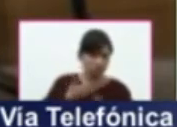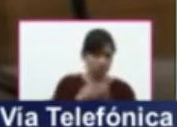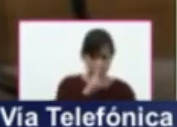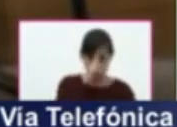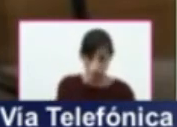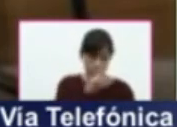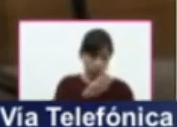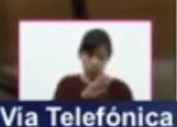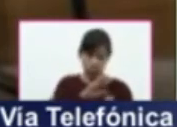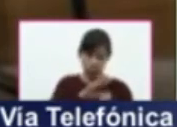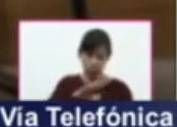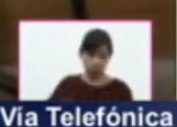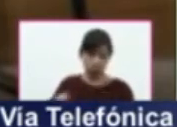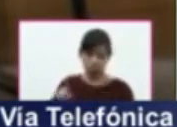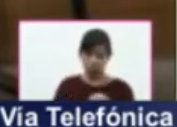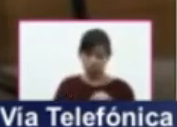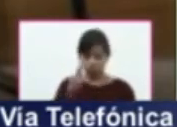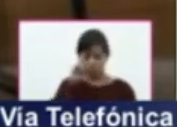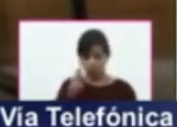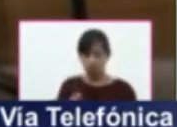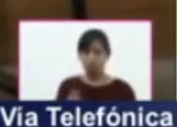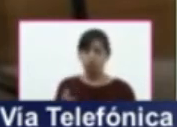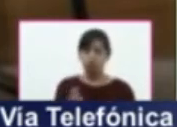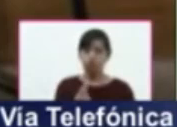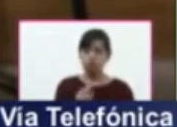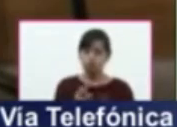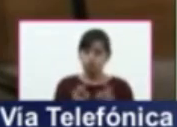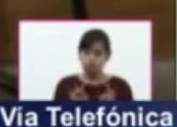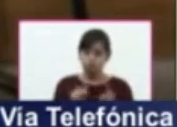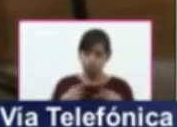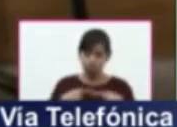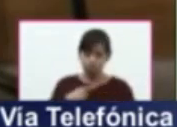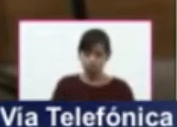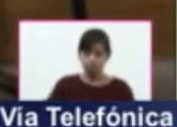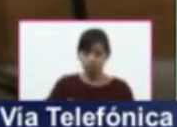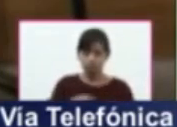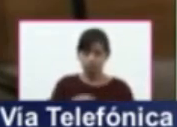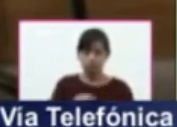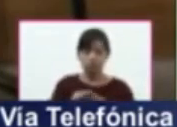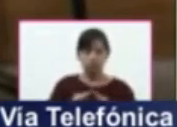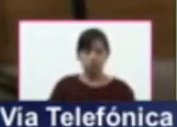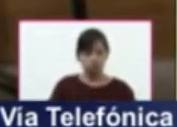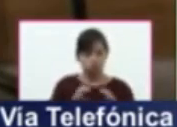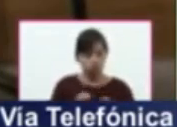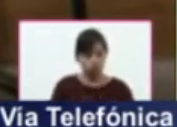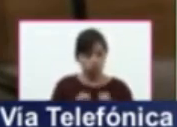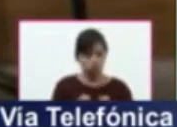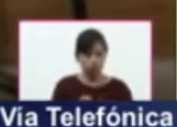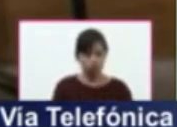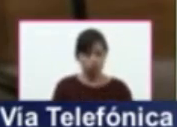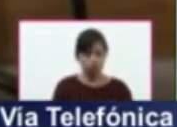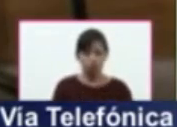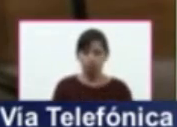vamos a escuchar esta entrevista que quisieron ocultar los del INE, la encuesta que salió a favor